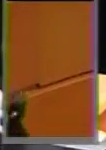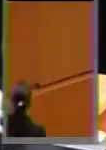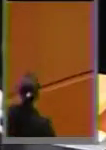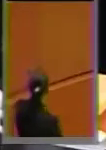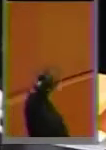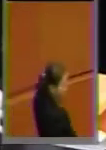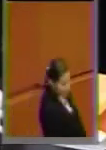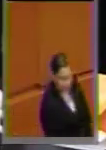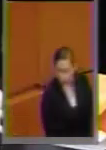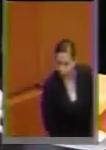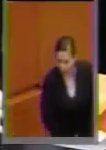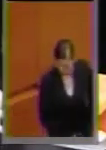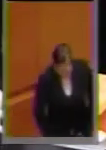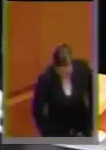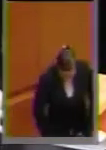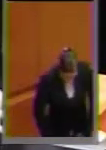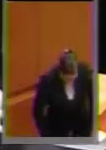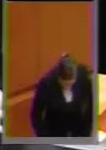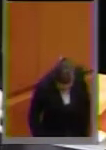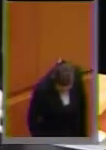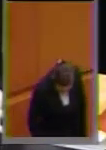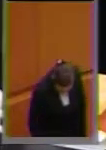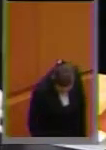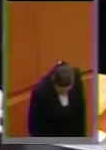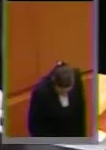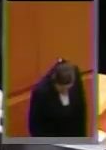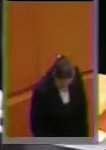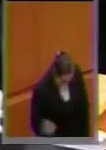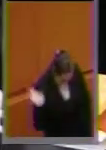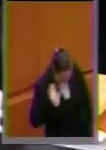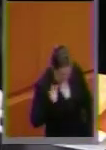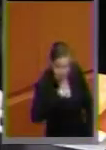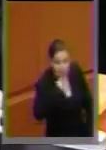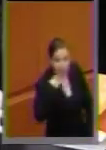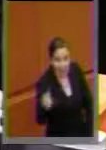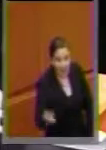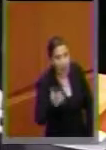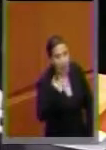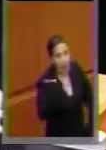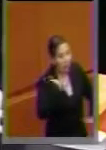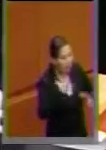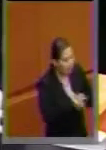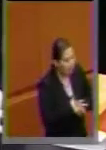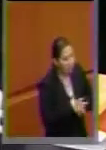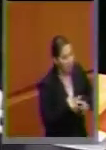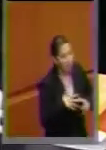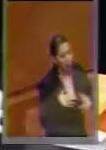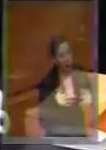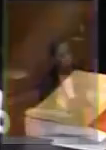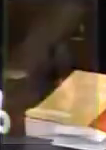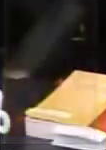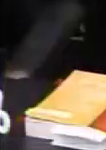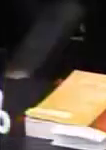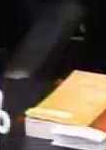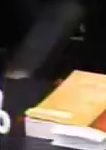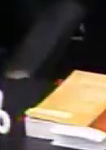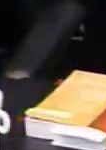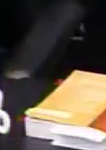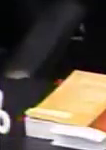aquí hablan como si estuviéramos en chile en inglaterra o en este mundo